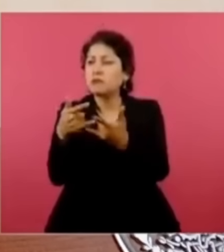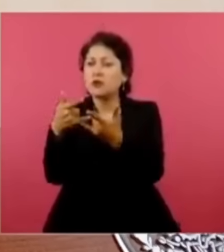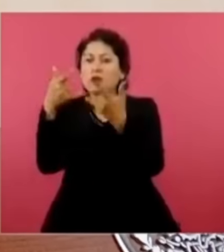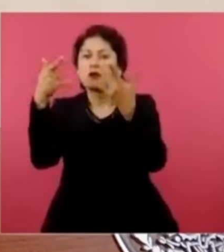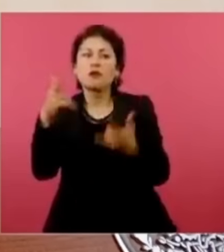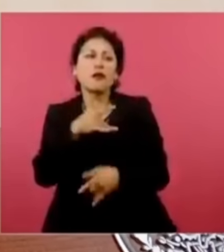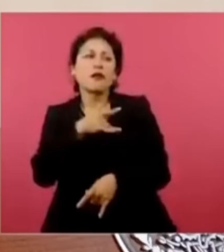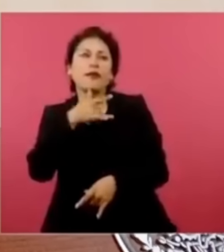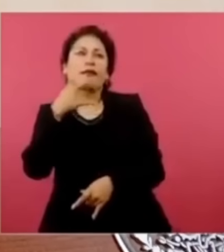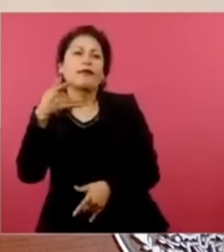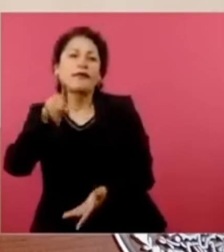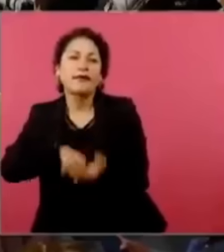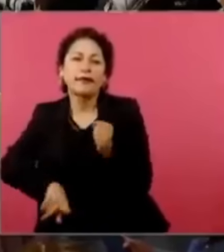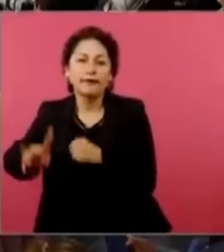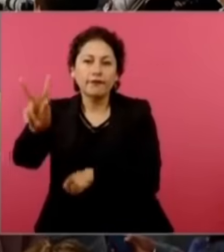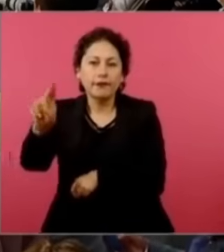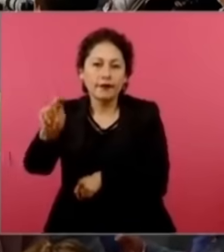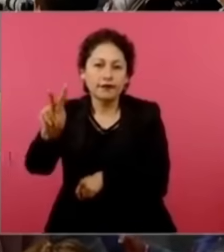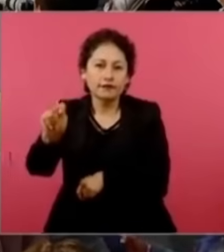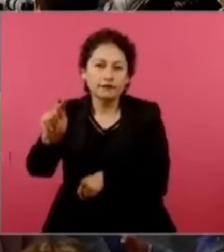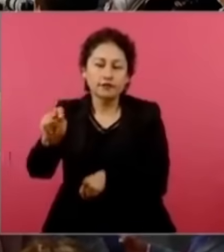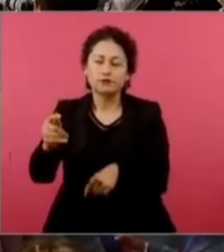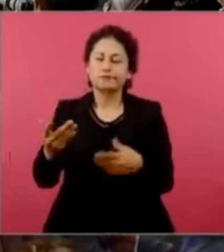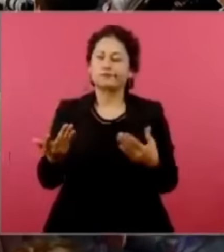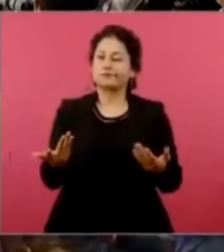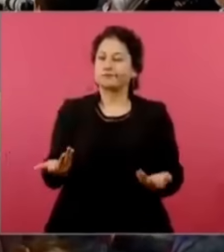¿no? Y ahora nos quieren